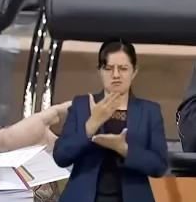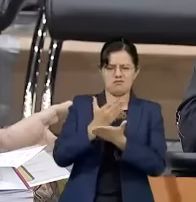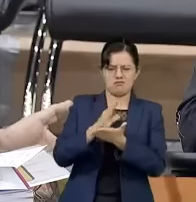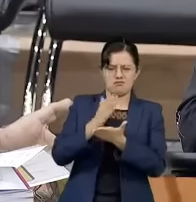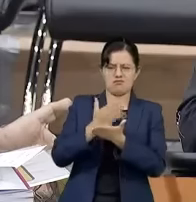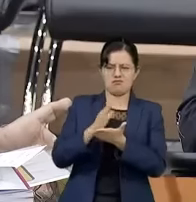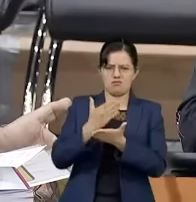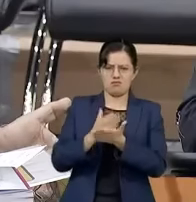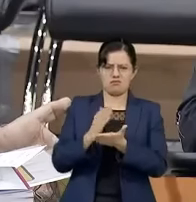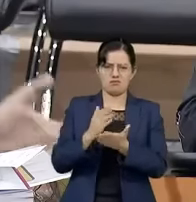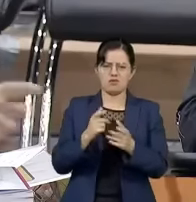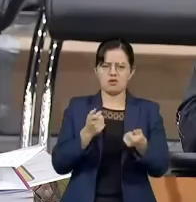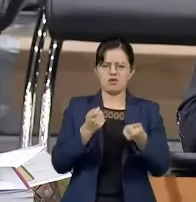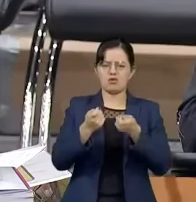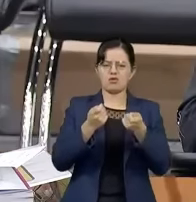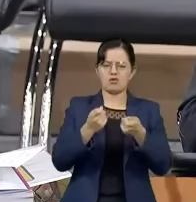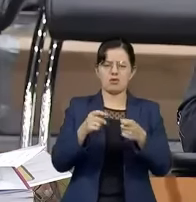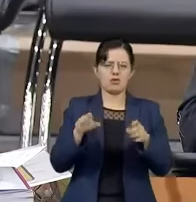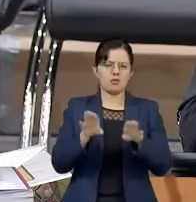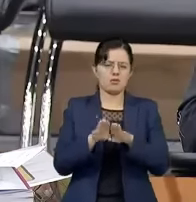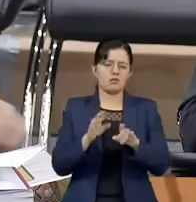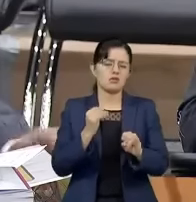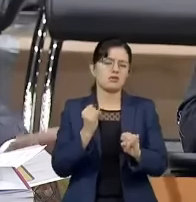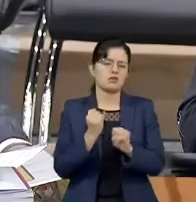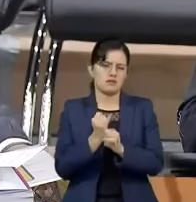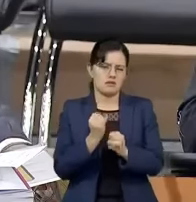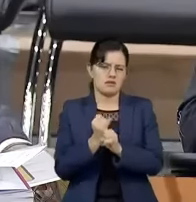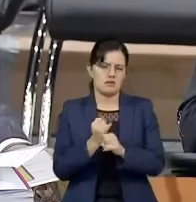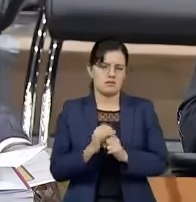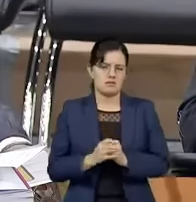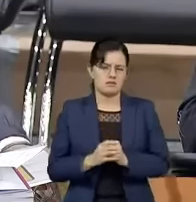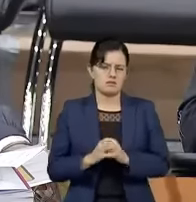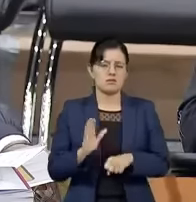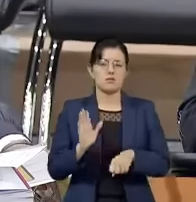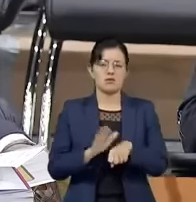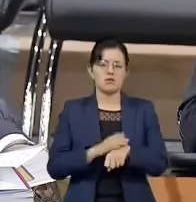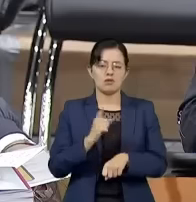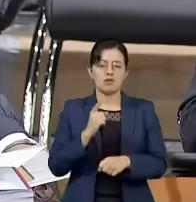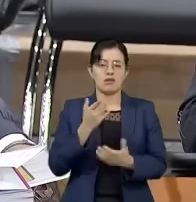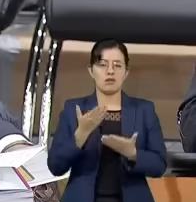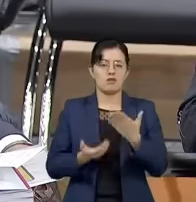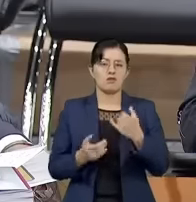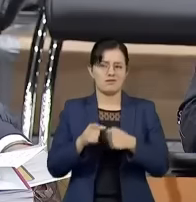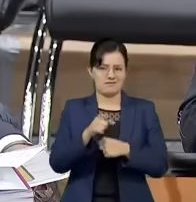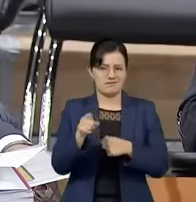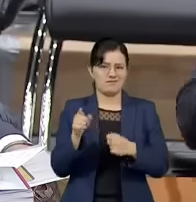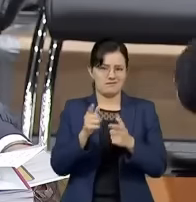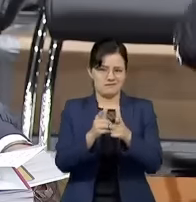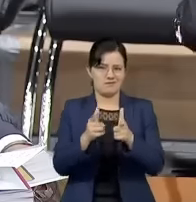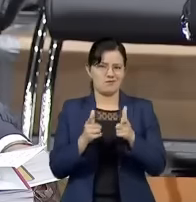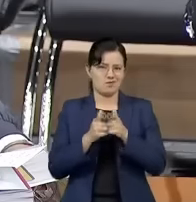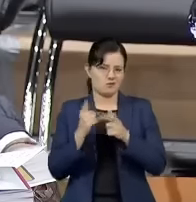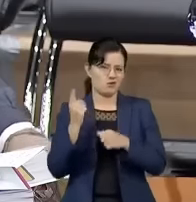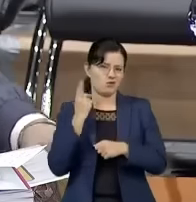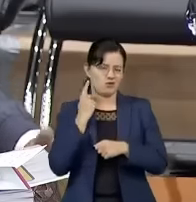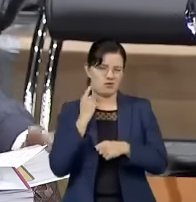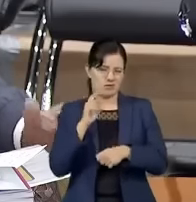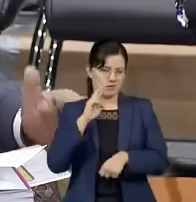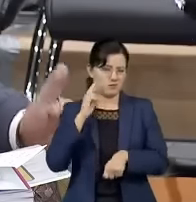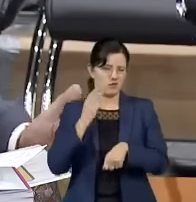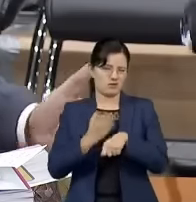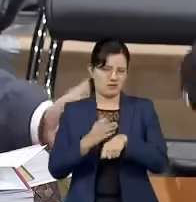en línea porque lo que permitimos es que despachos contables de partidos políticos